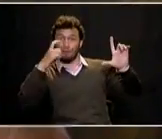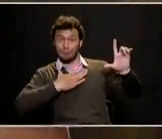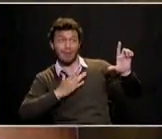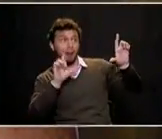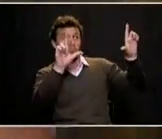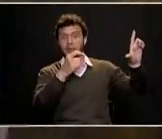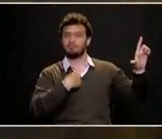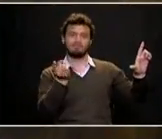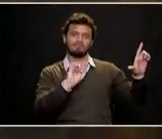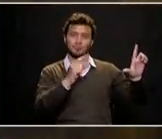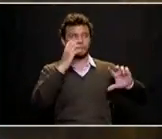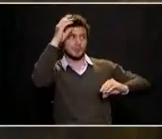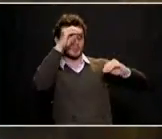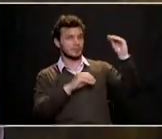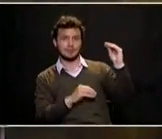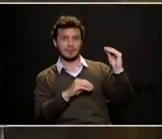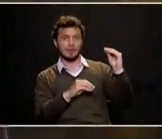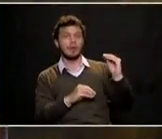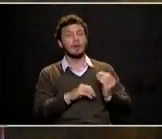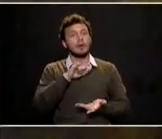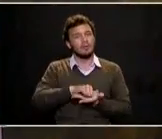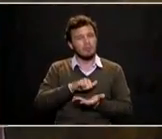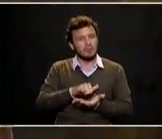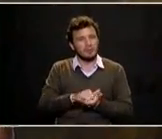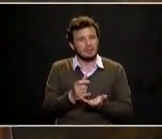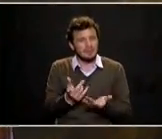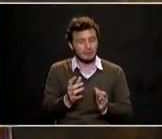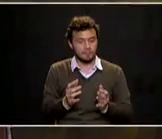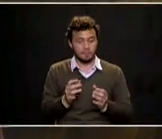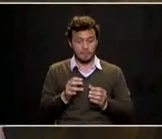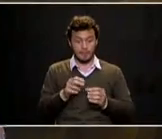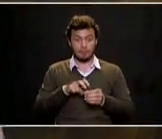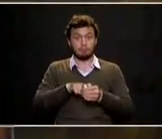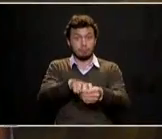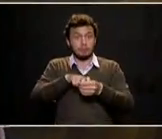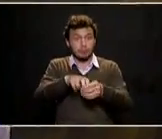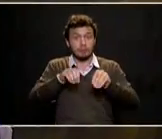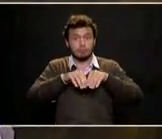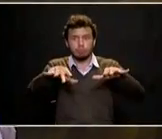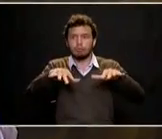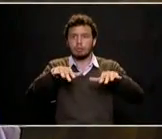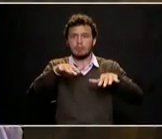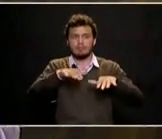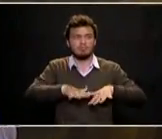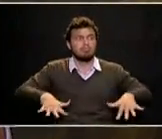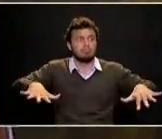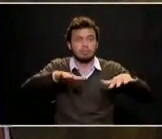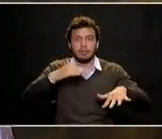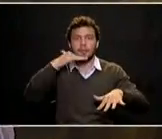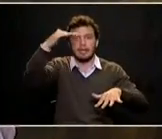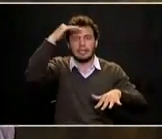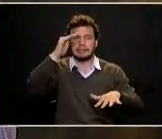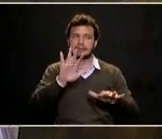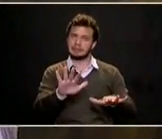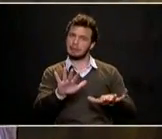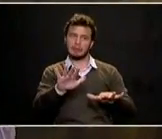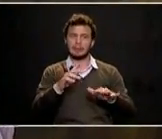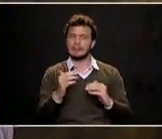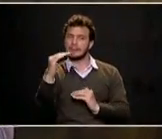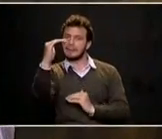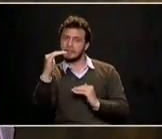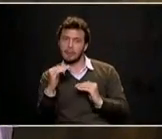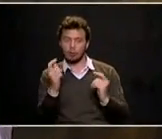una organización y un cubrimiento del transporte público por toda la ciudad, pues entonces se van a disminuir la informalidad,